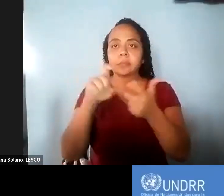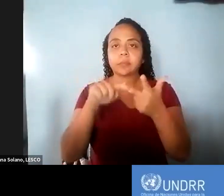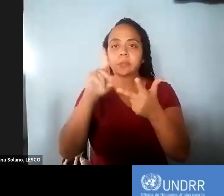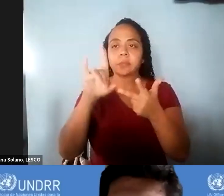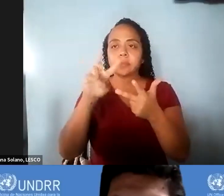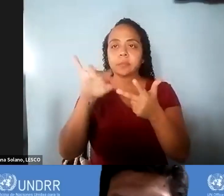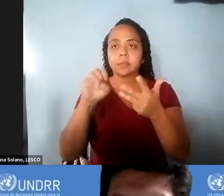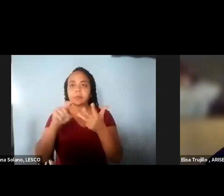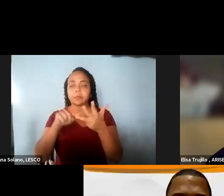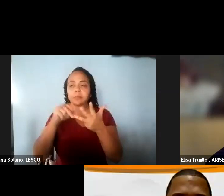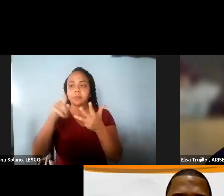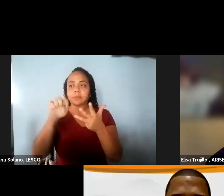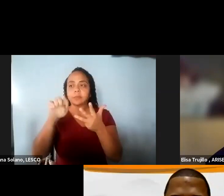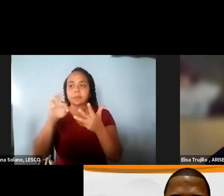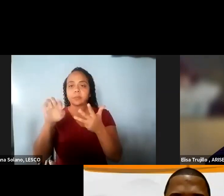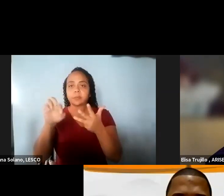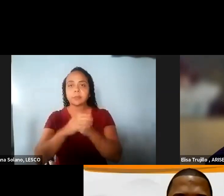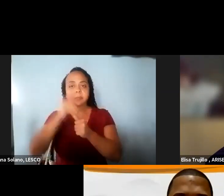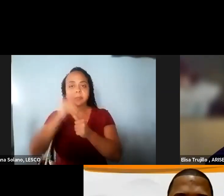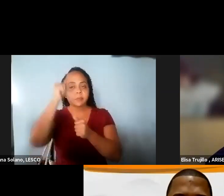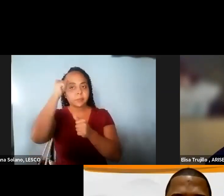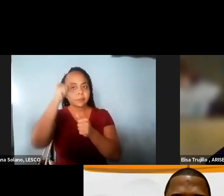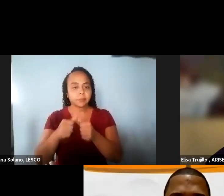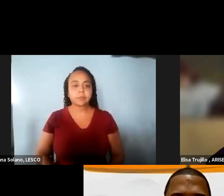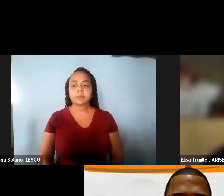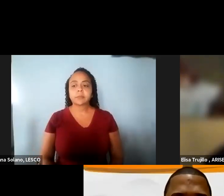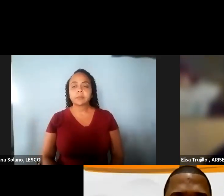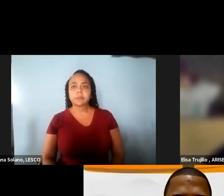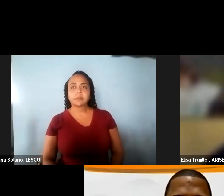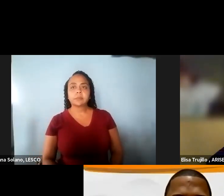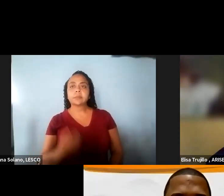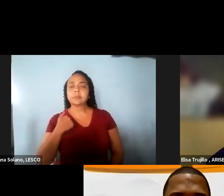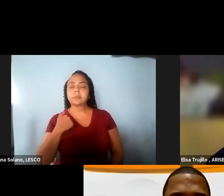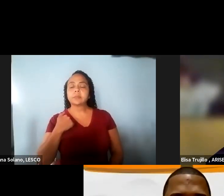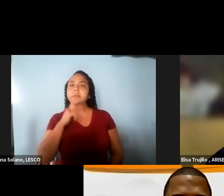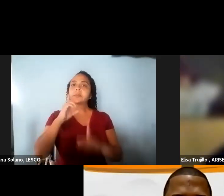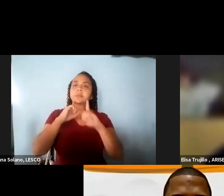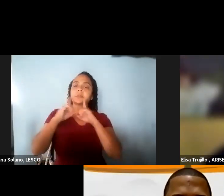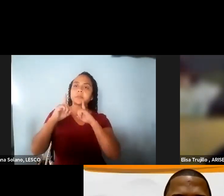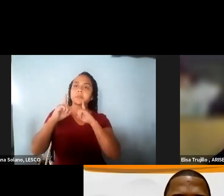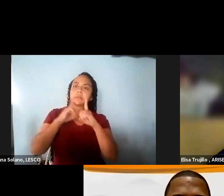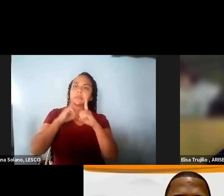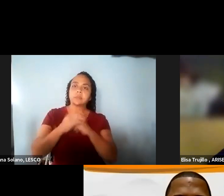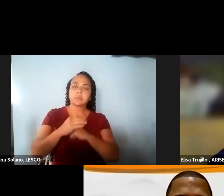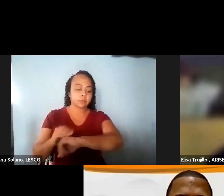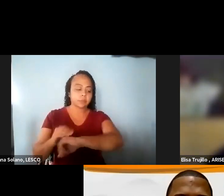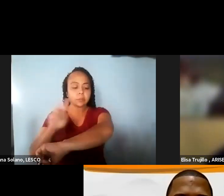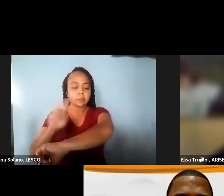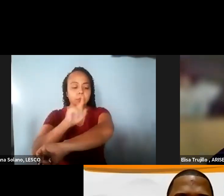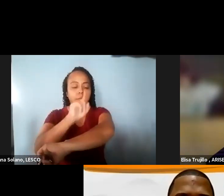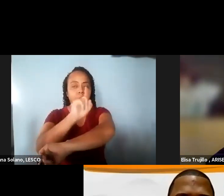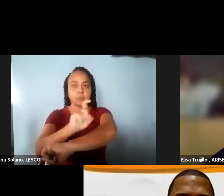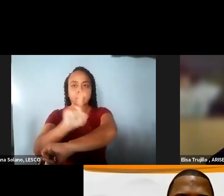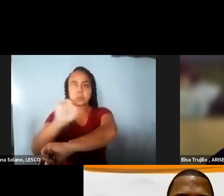peter nuevamente les recuerdo que tenemos un diálogo que consistirá de dos preguntas para cada uno de ustedes